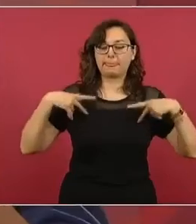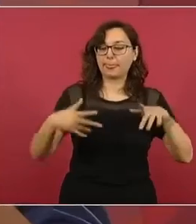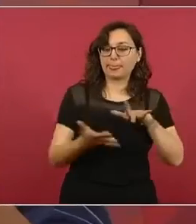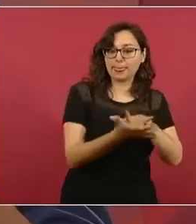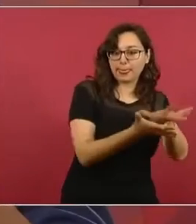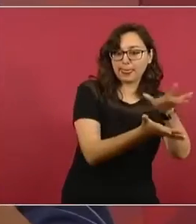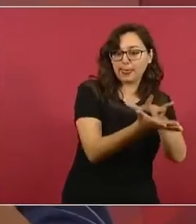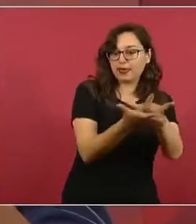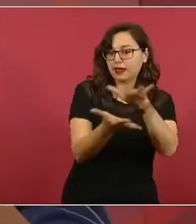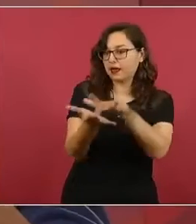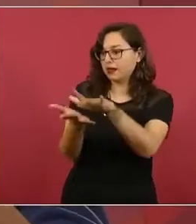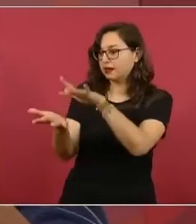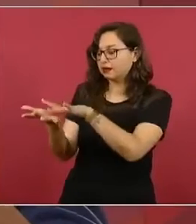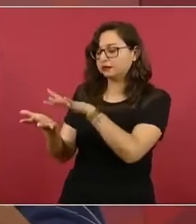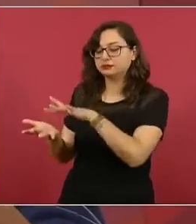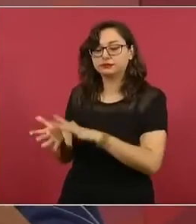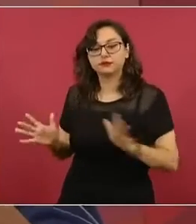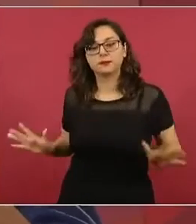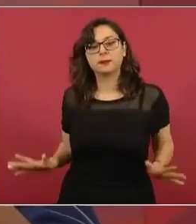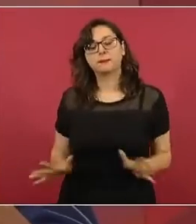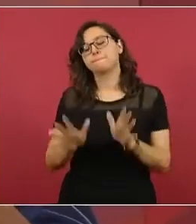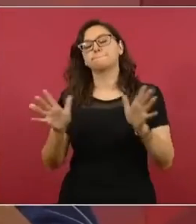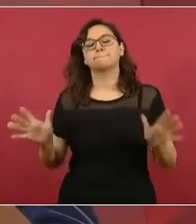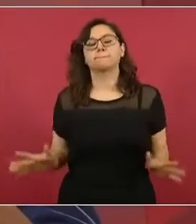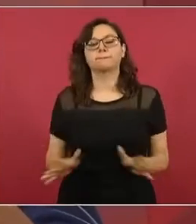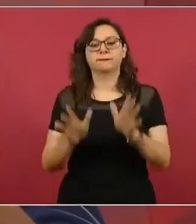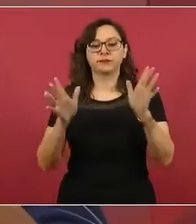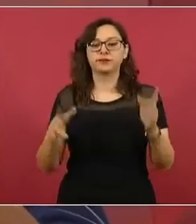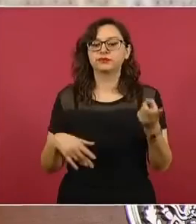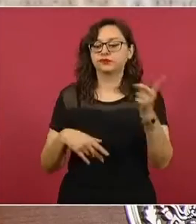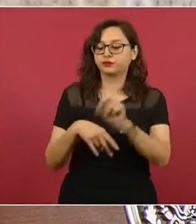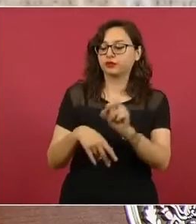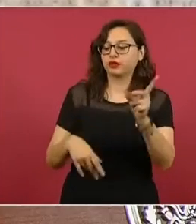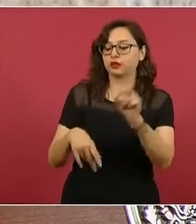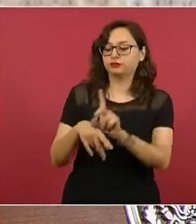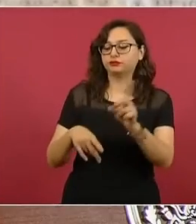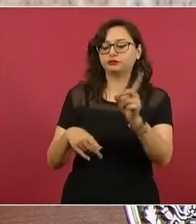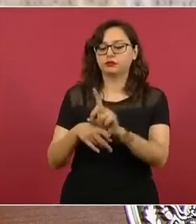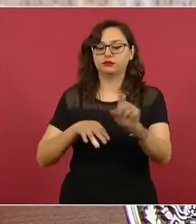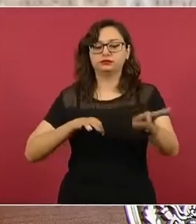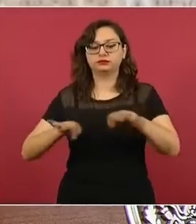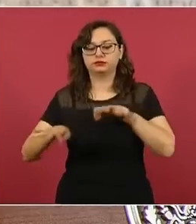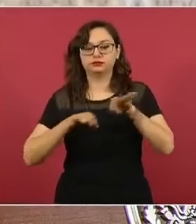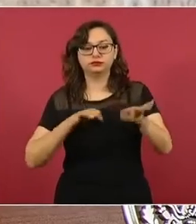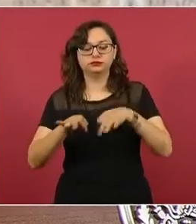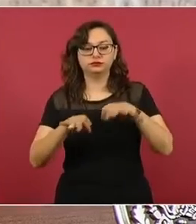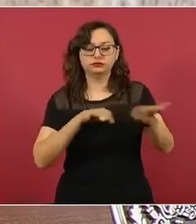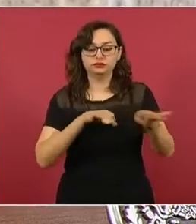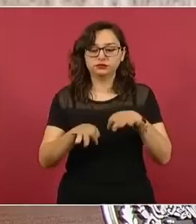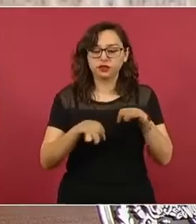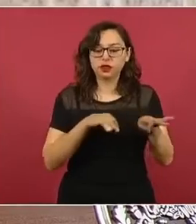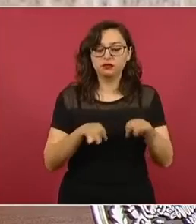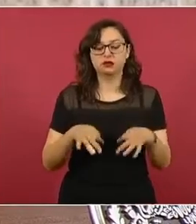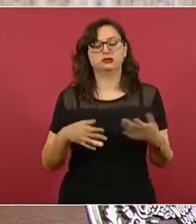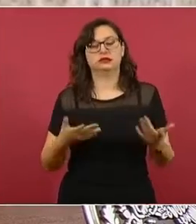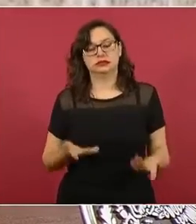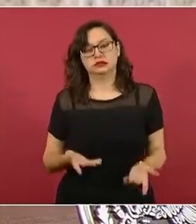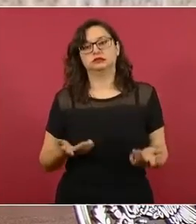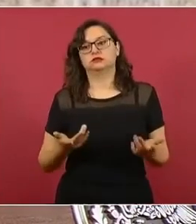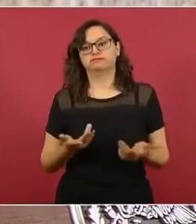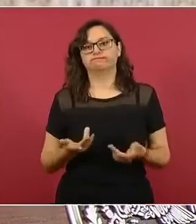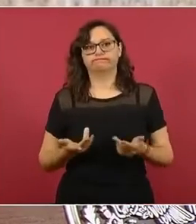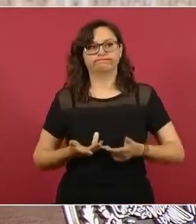nuestro pueblo y trabajamos todos los días para garantizar la paz y la tranquilidad